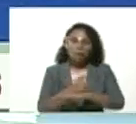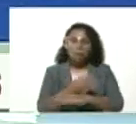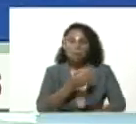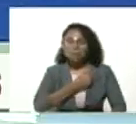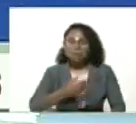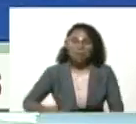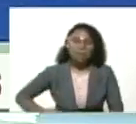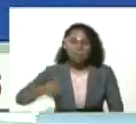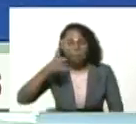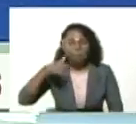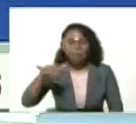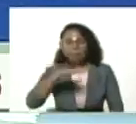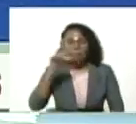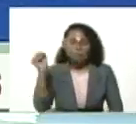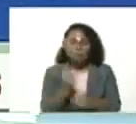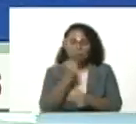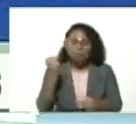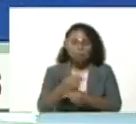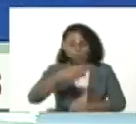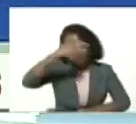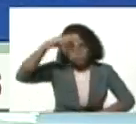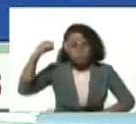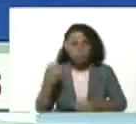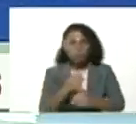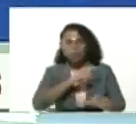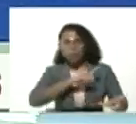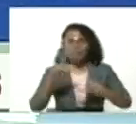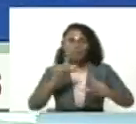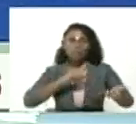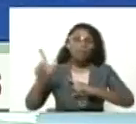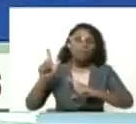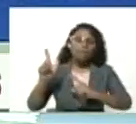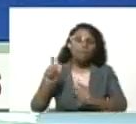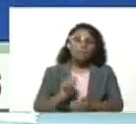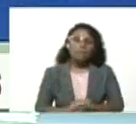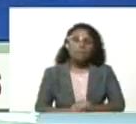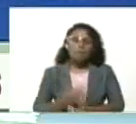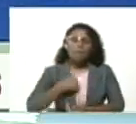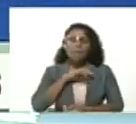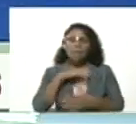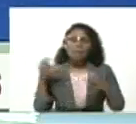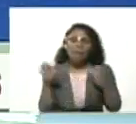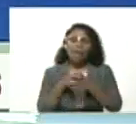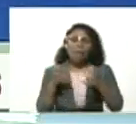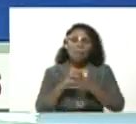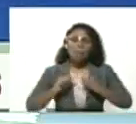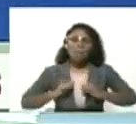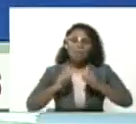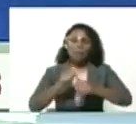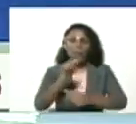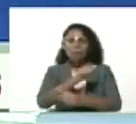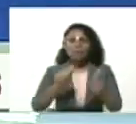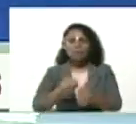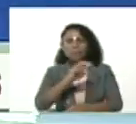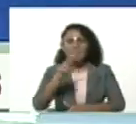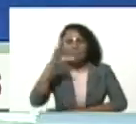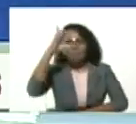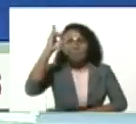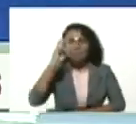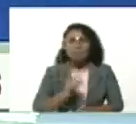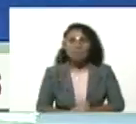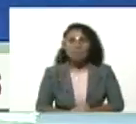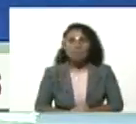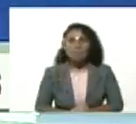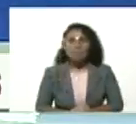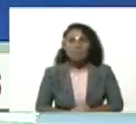presidente pueblo, presidente obrero. Listo, pues, listo, listo. Y nuestro equipo, empezando por la vicepresidenta ejecutiva Delcy